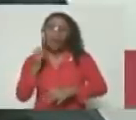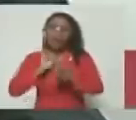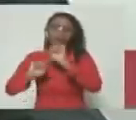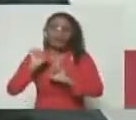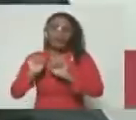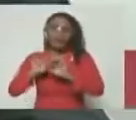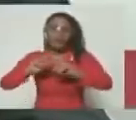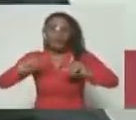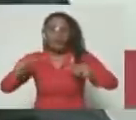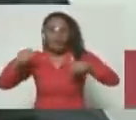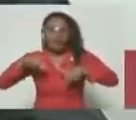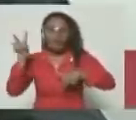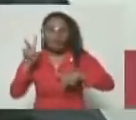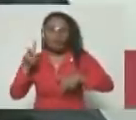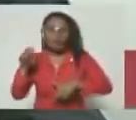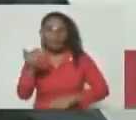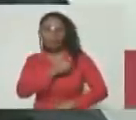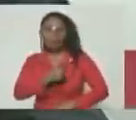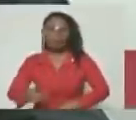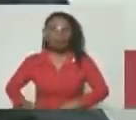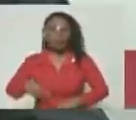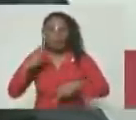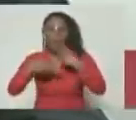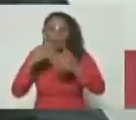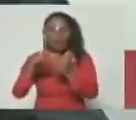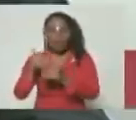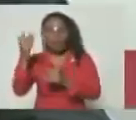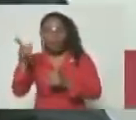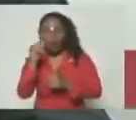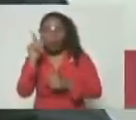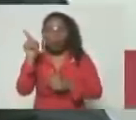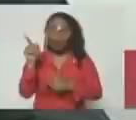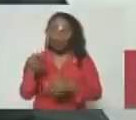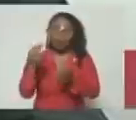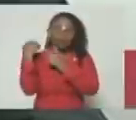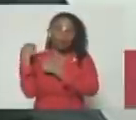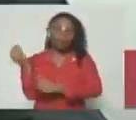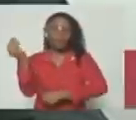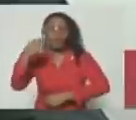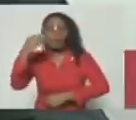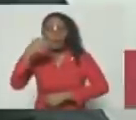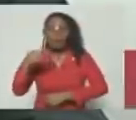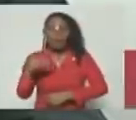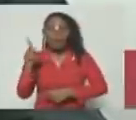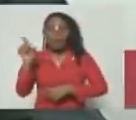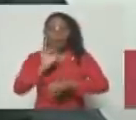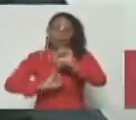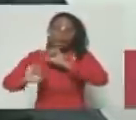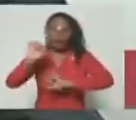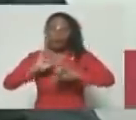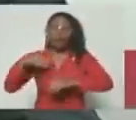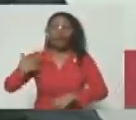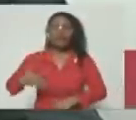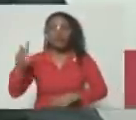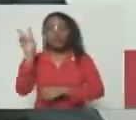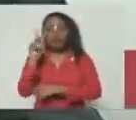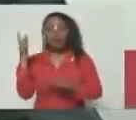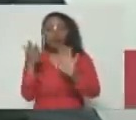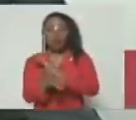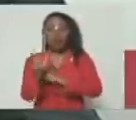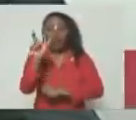diputado Timoteo Zambrano, que es presidente de la Comisión de Política Exterior, es uno de los más conspicuos defensores de los derechos de Venezuela sobre la